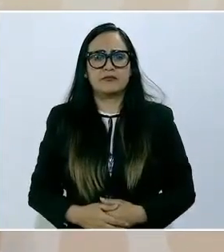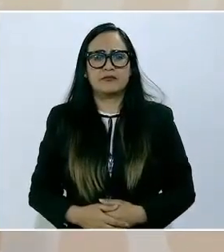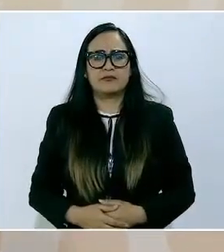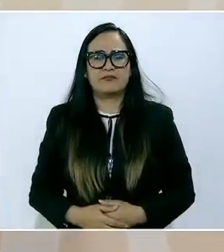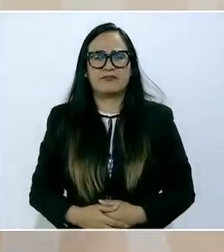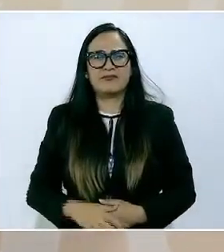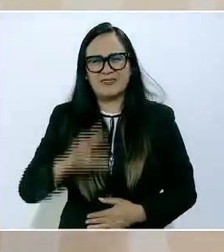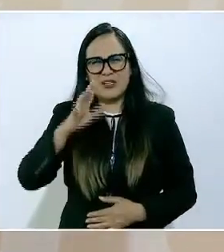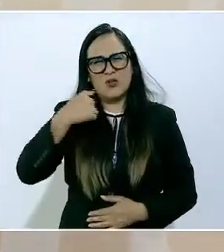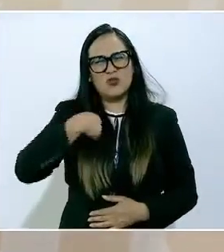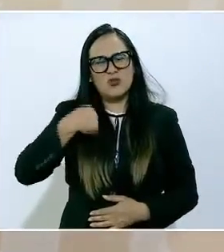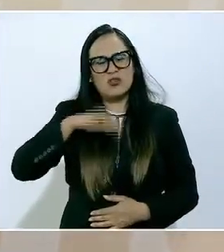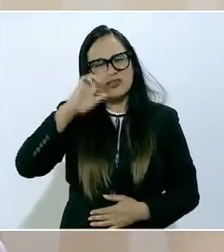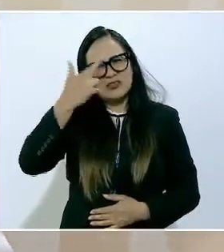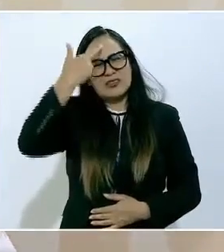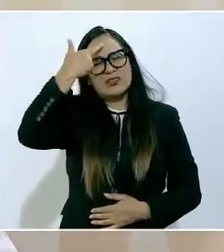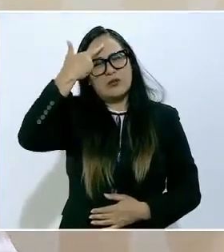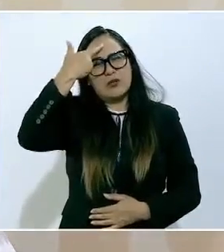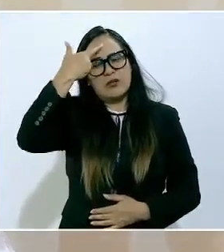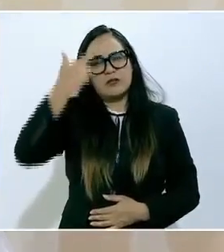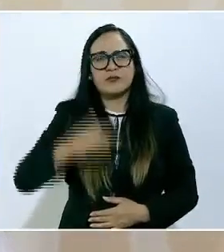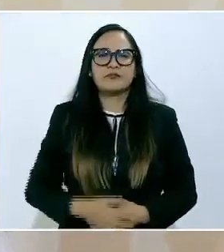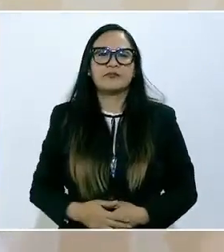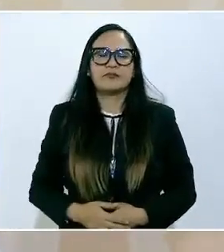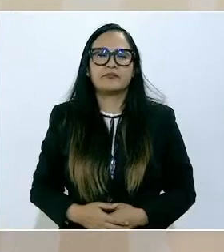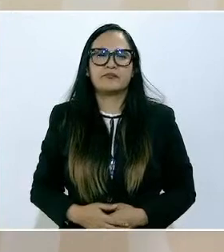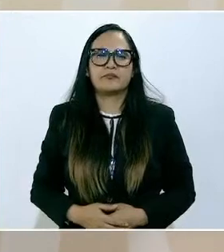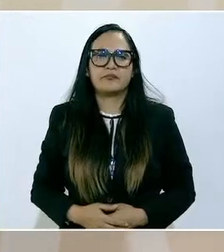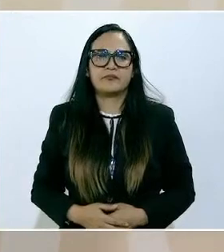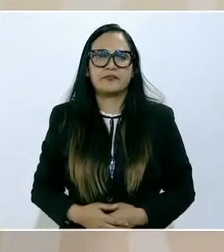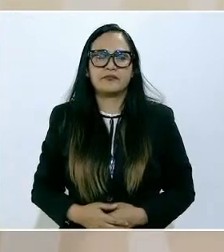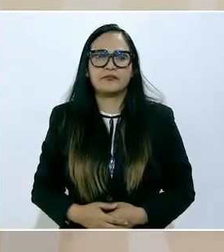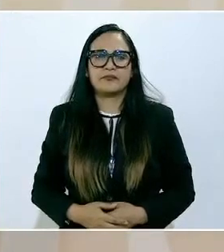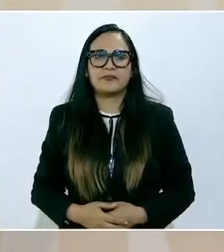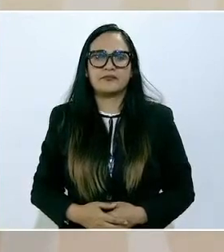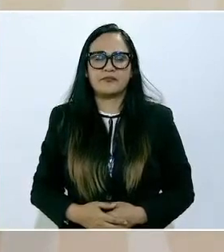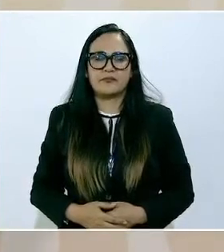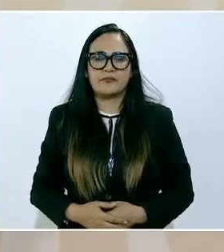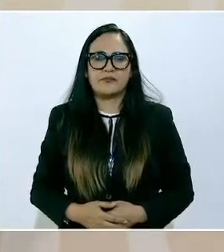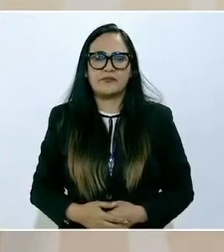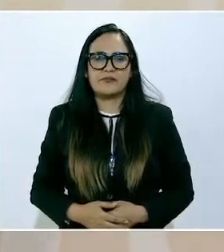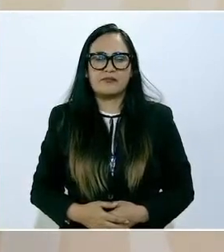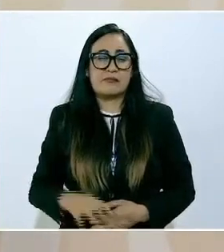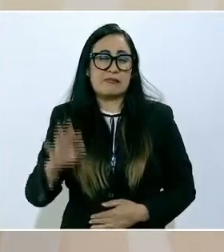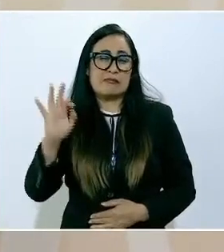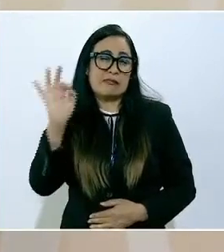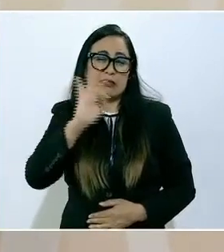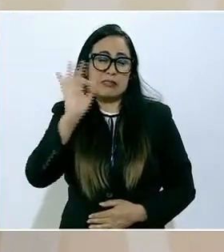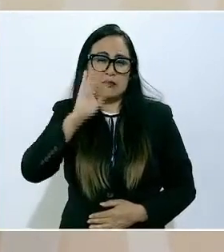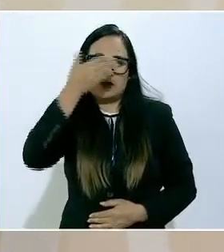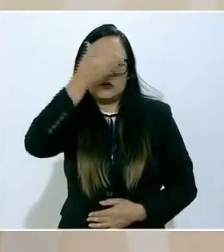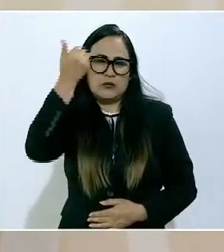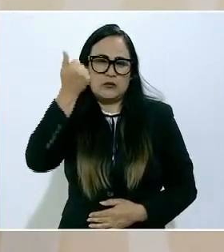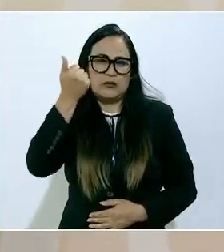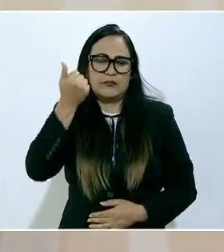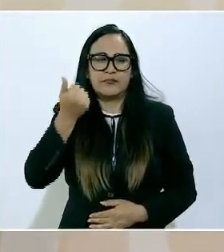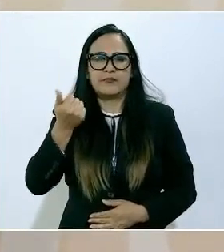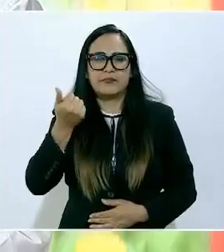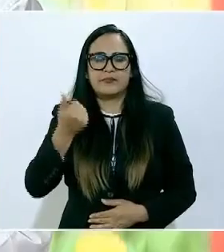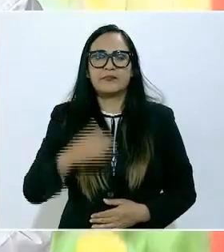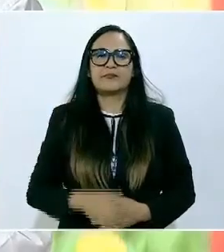Me acuerdo que, no sé si él fue de los